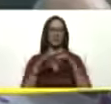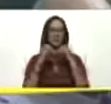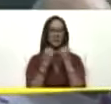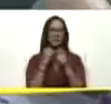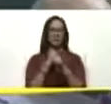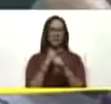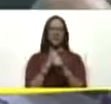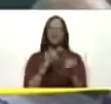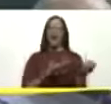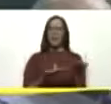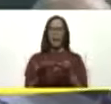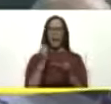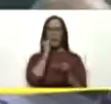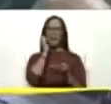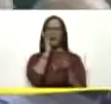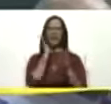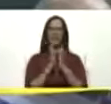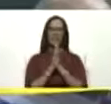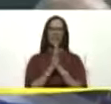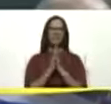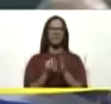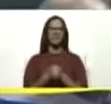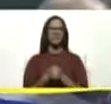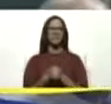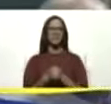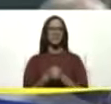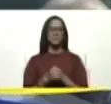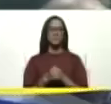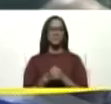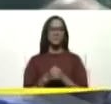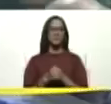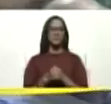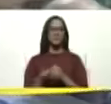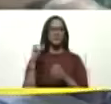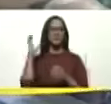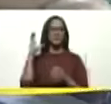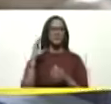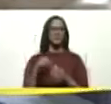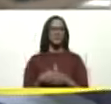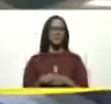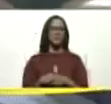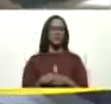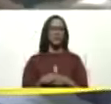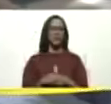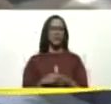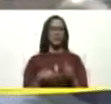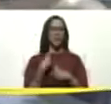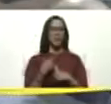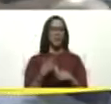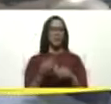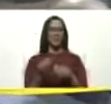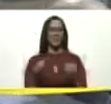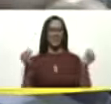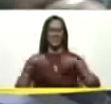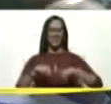obrera, bienvenida a nuestra madrina, bendición madrina, en el Estado. Después cuadramos por